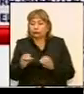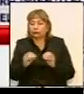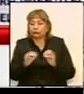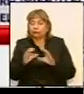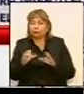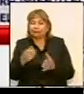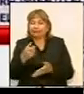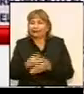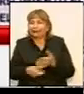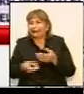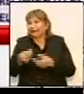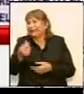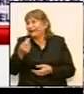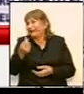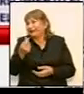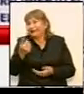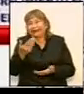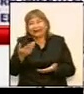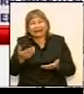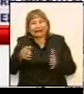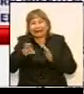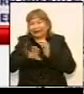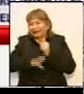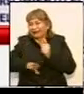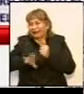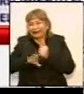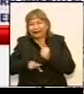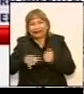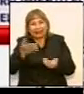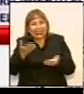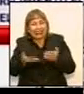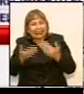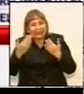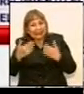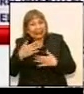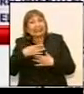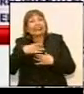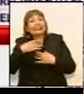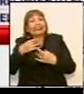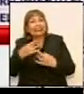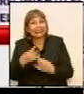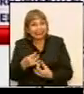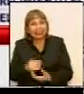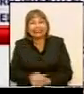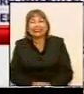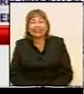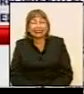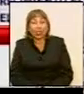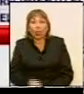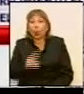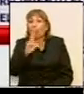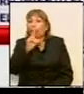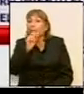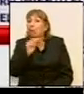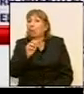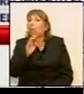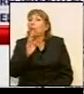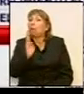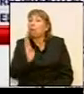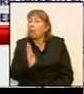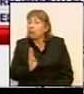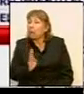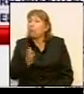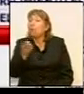de precios, digamos, base, sumamente interesante, ¿no? Casi 2 puntos del PBI,